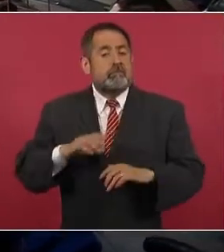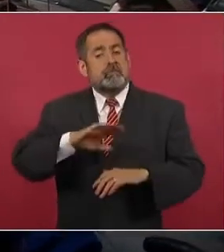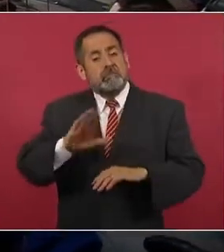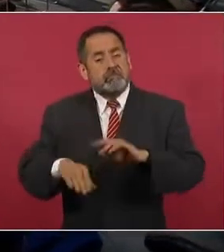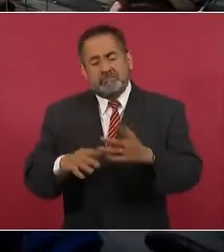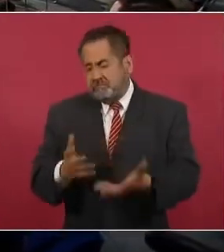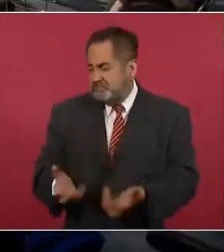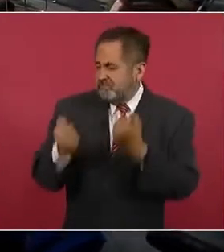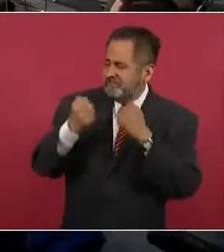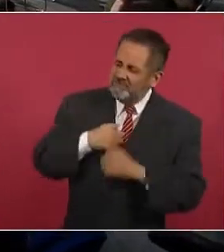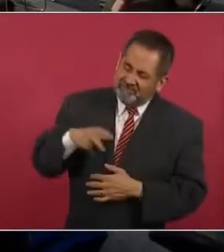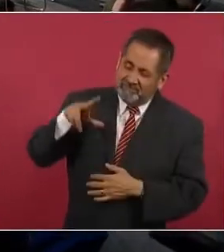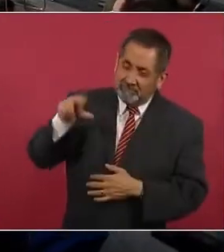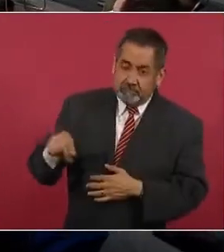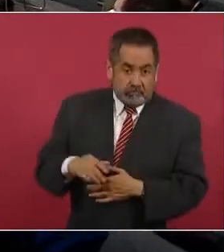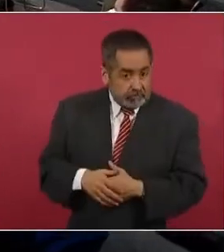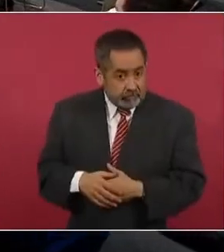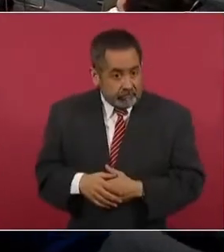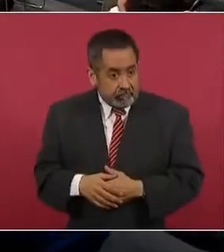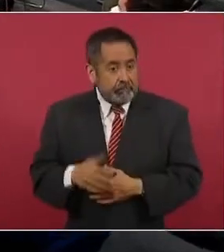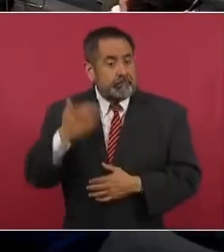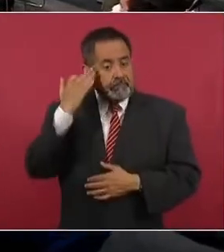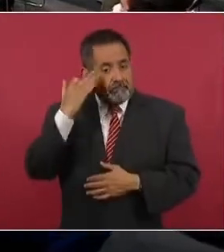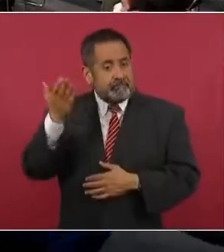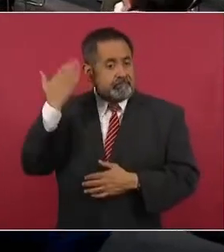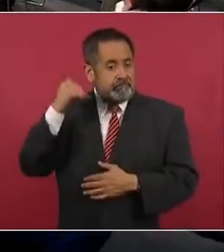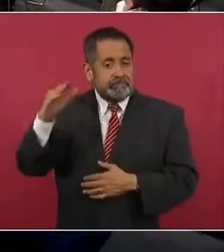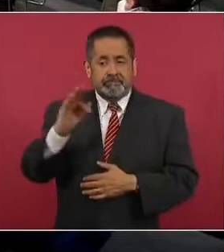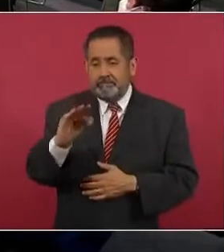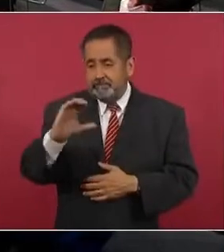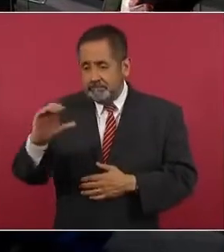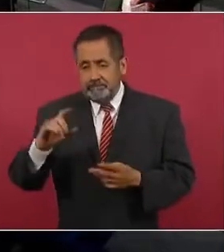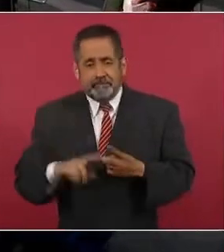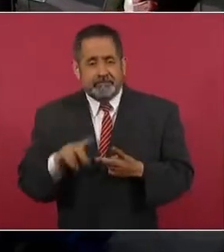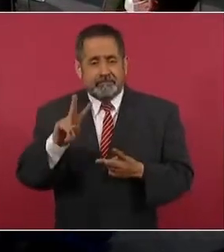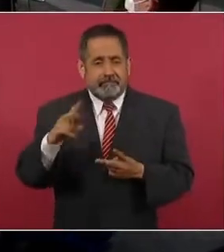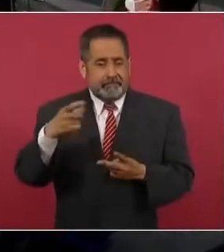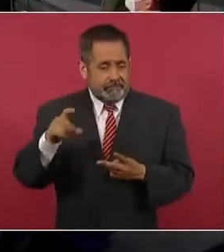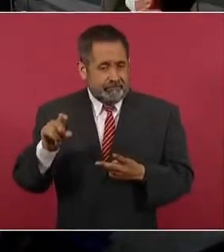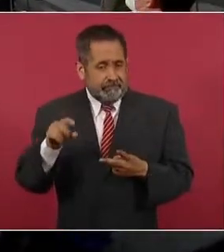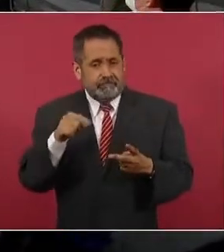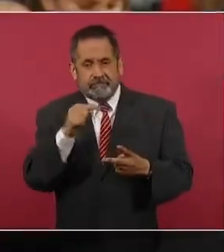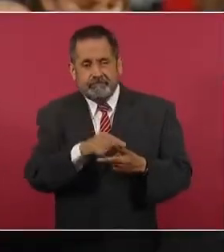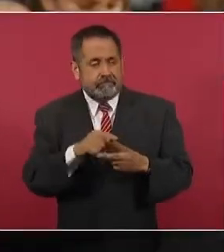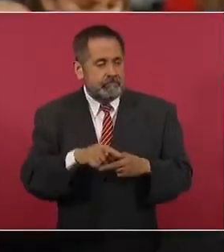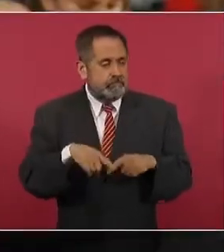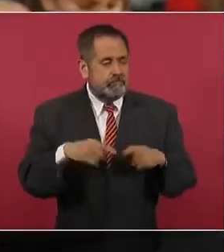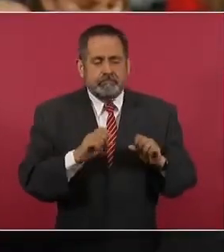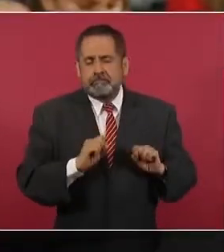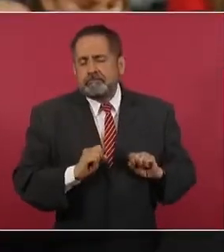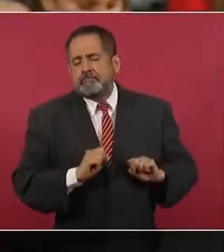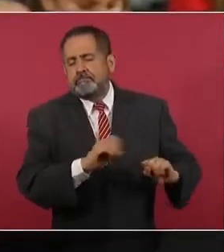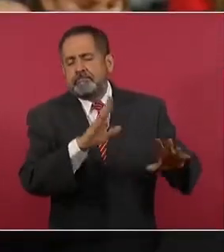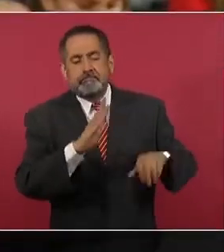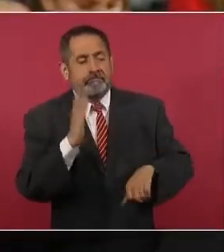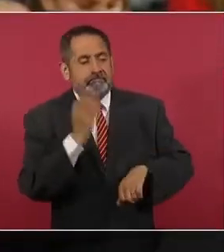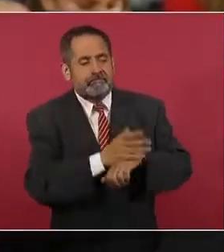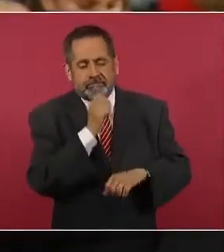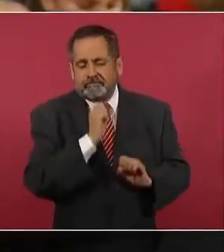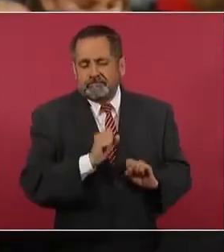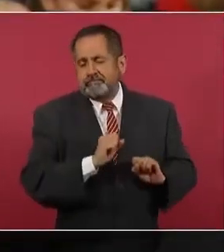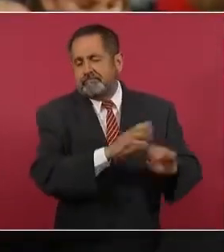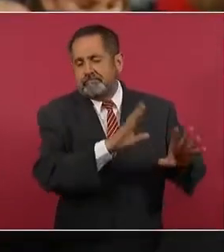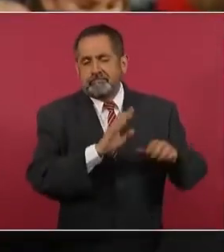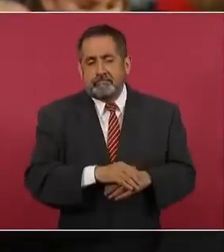2014. Los gobiernos de Calderón y de Peña Nieto otorgaron plena impunidad a Larrea por los muertos y